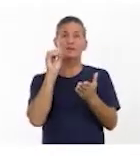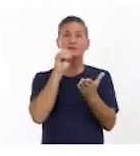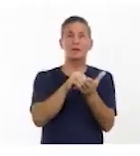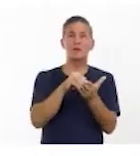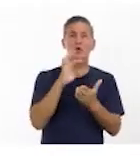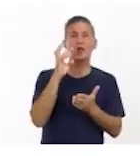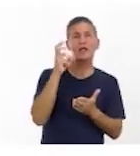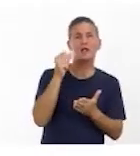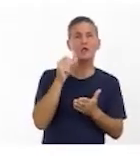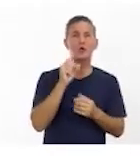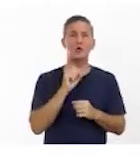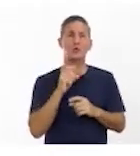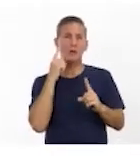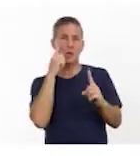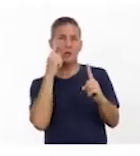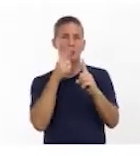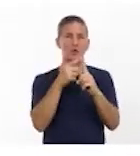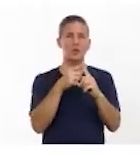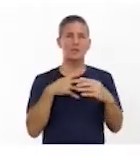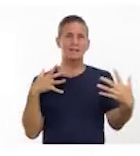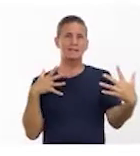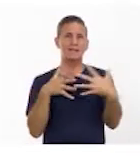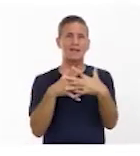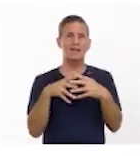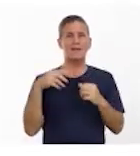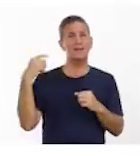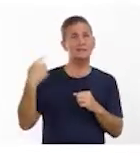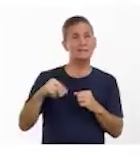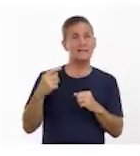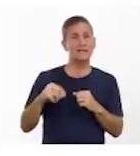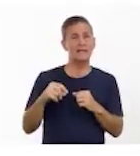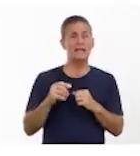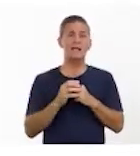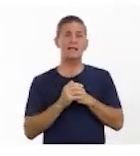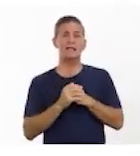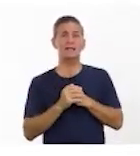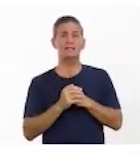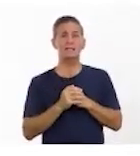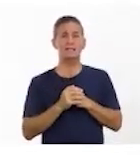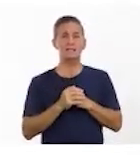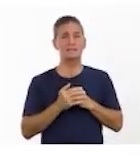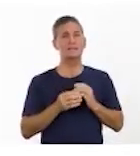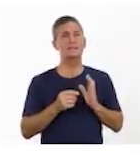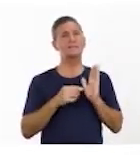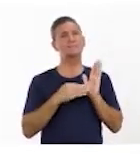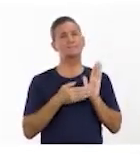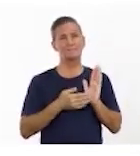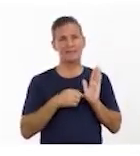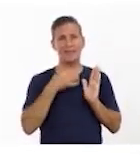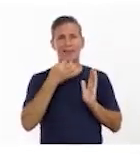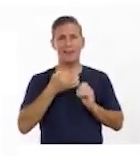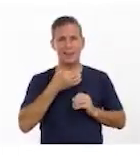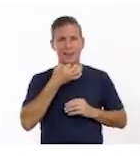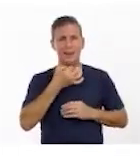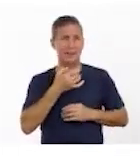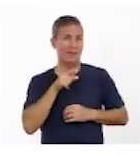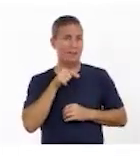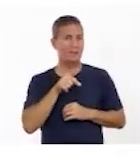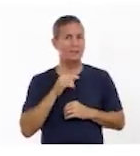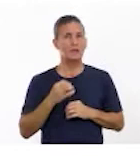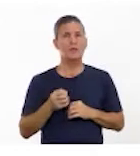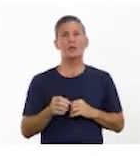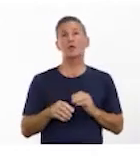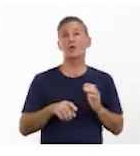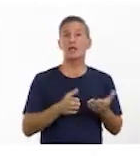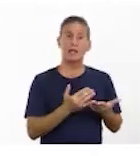de objetivo que tiene que ver con el ejercicio que se les está orientando.